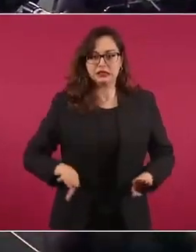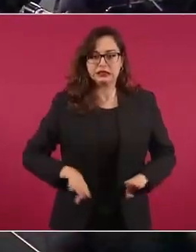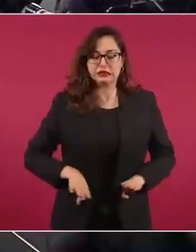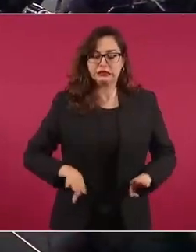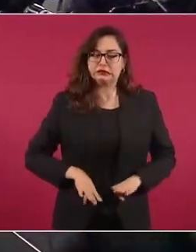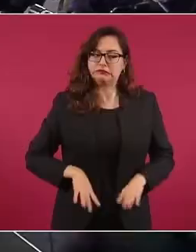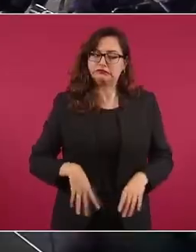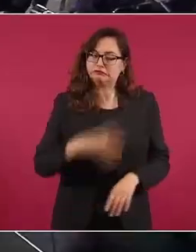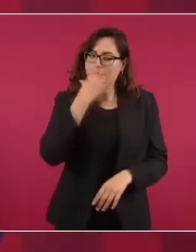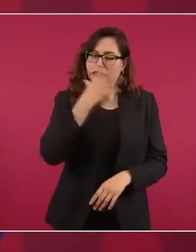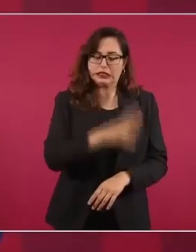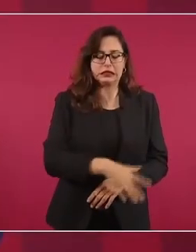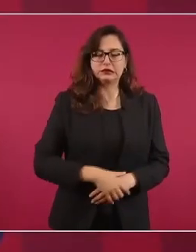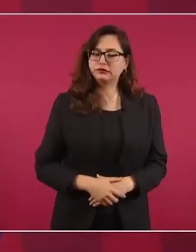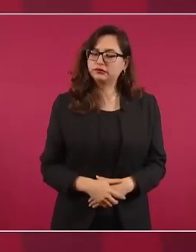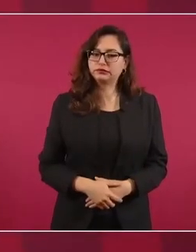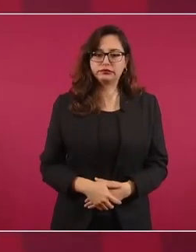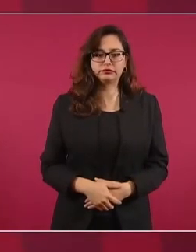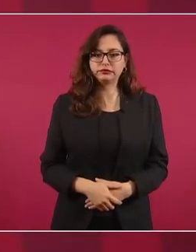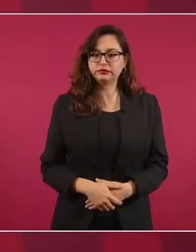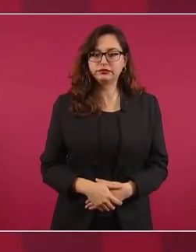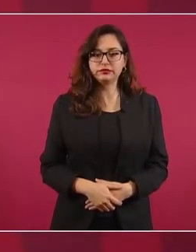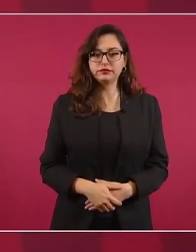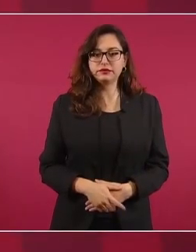La verdad,